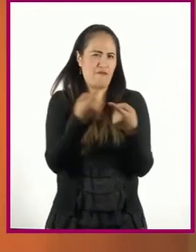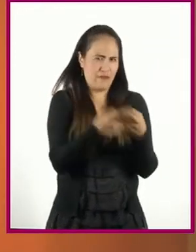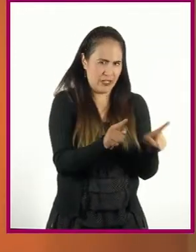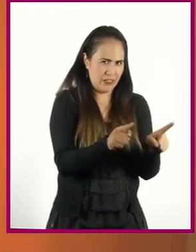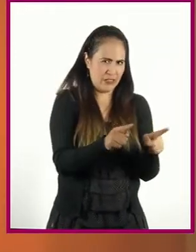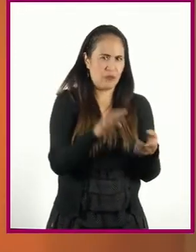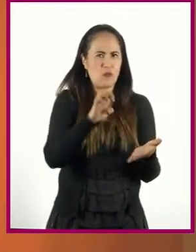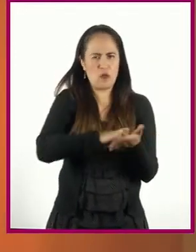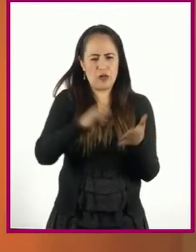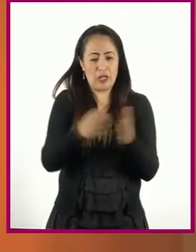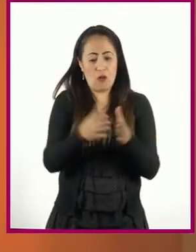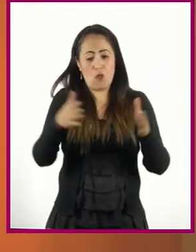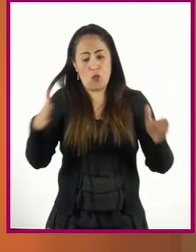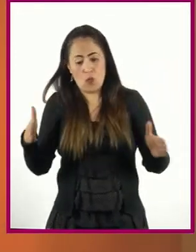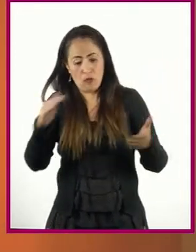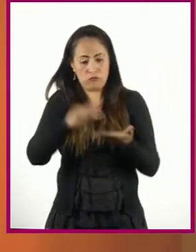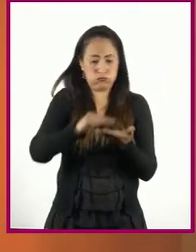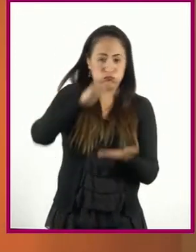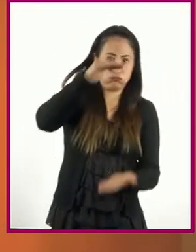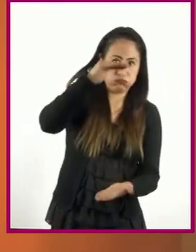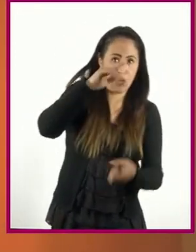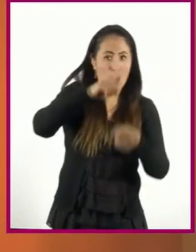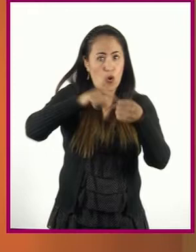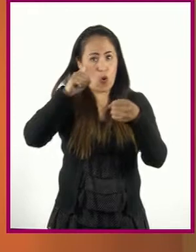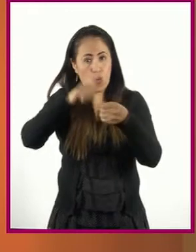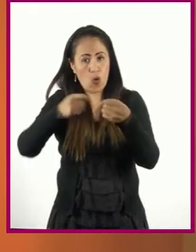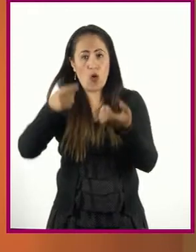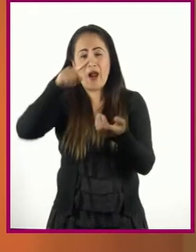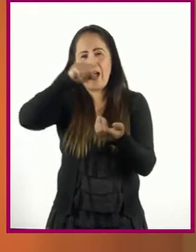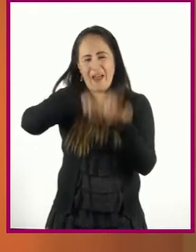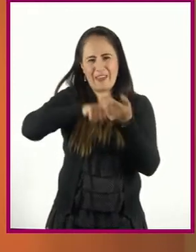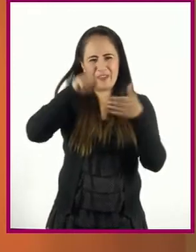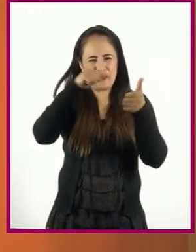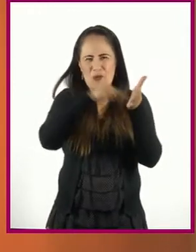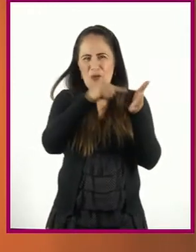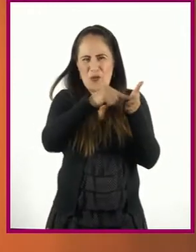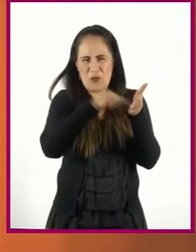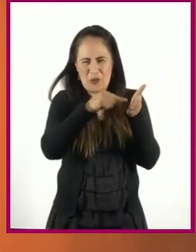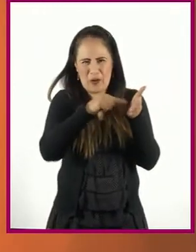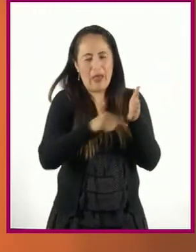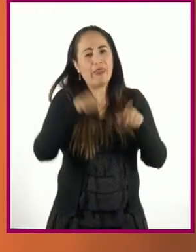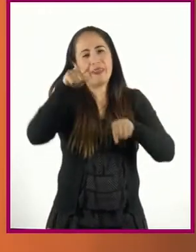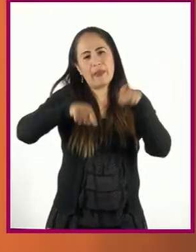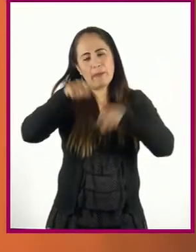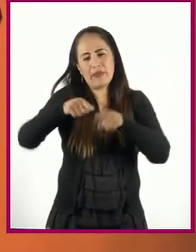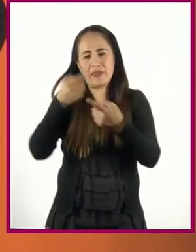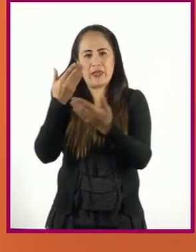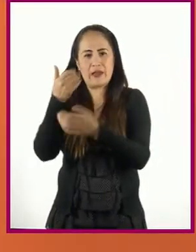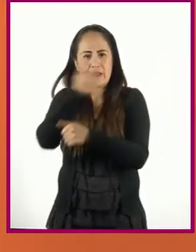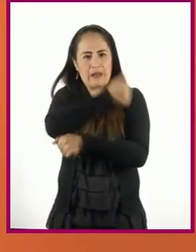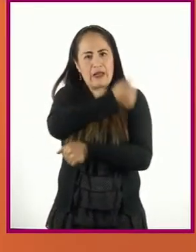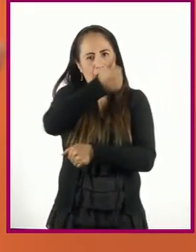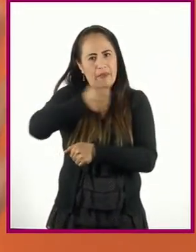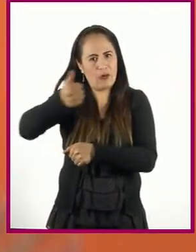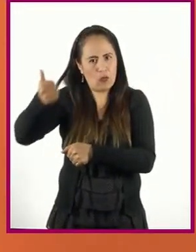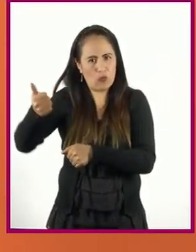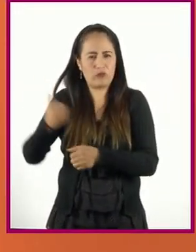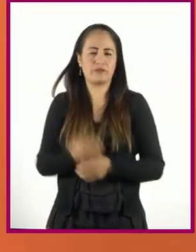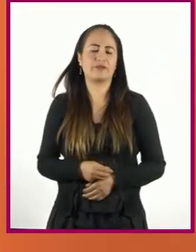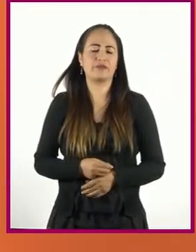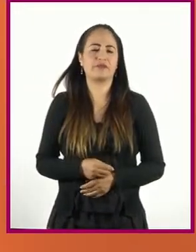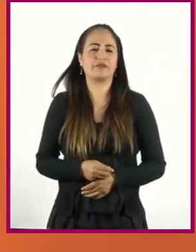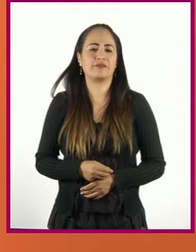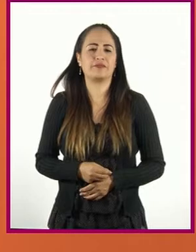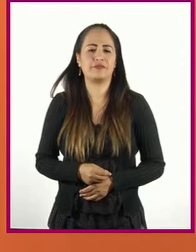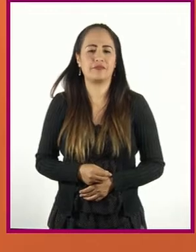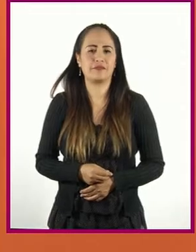que las dimensiones, colores y funciones pueden variar para cada horno individual. En general,